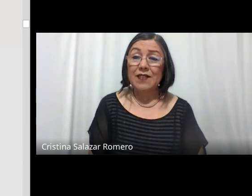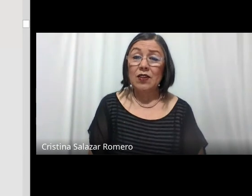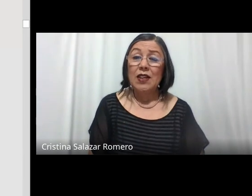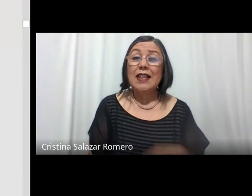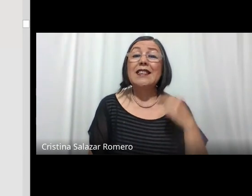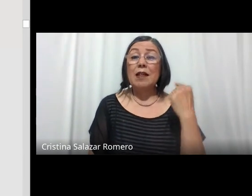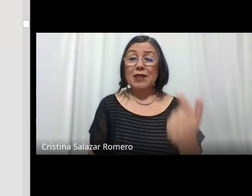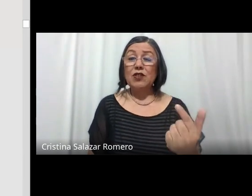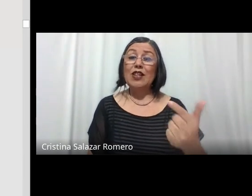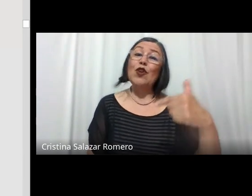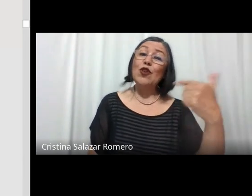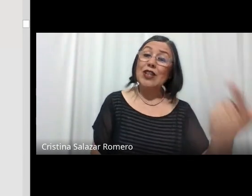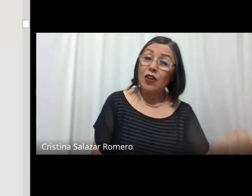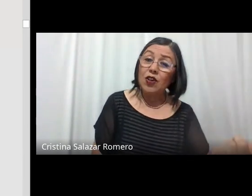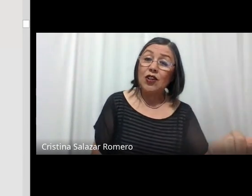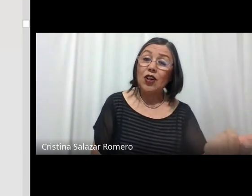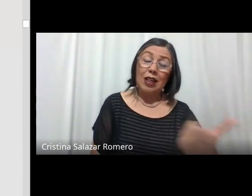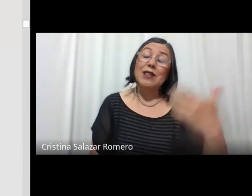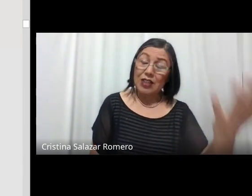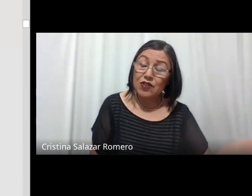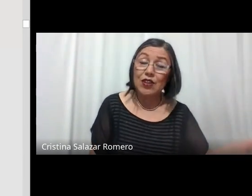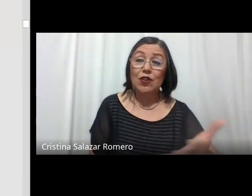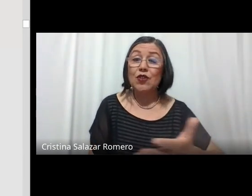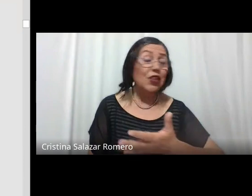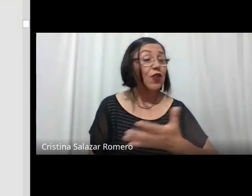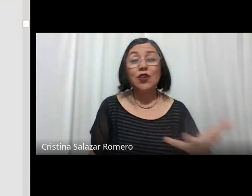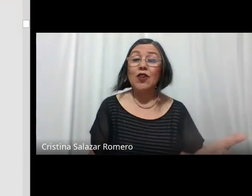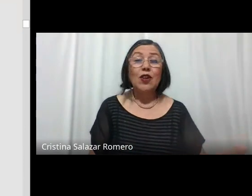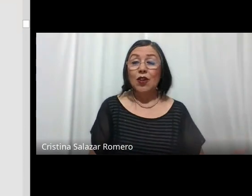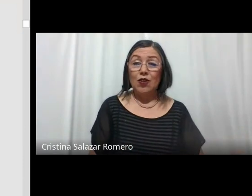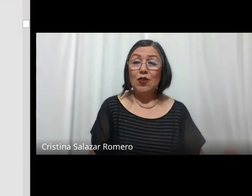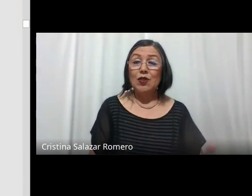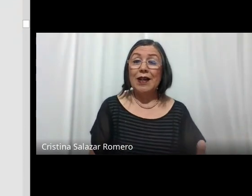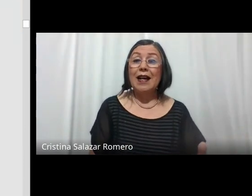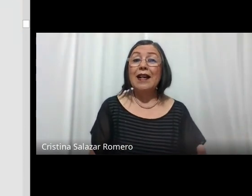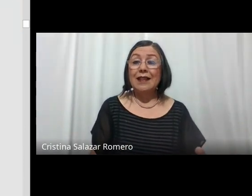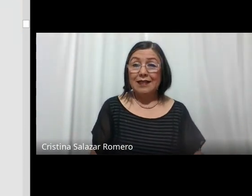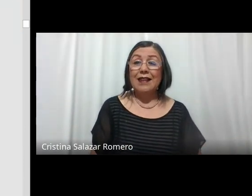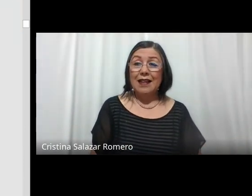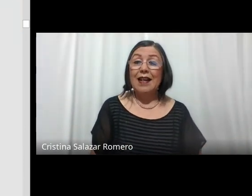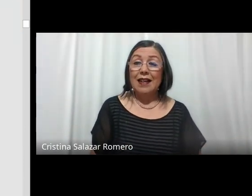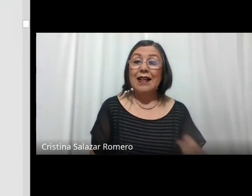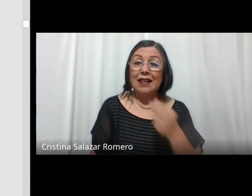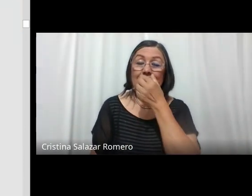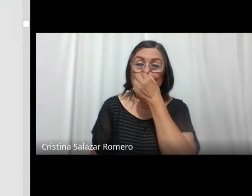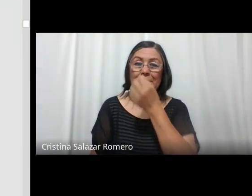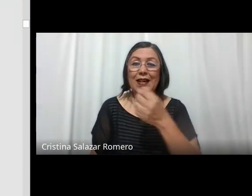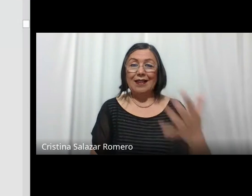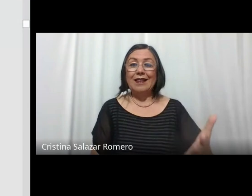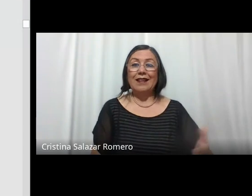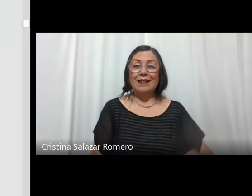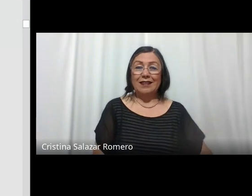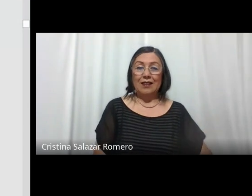me refiero, que si la persona no conoce el código, la persona sorda no conoce el código, no nos va